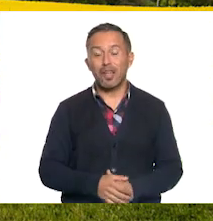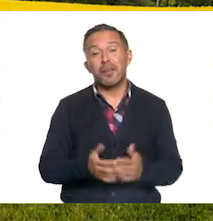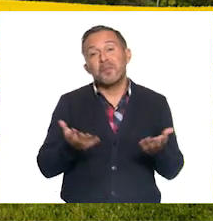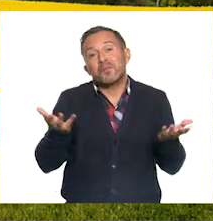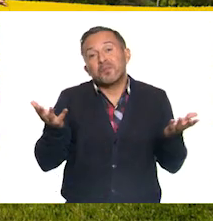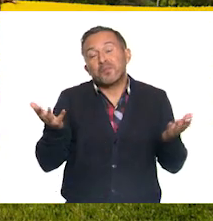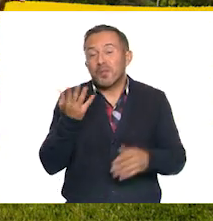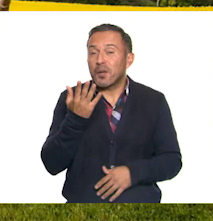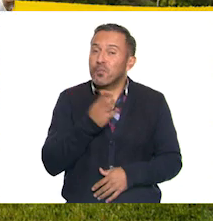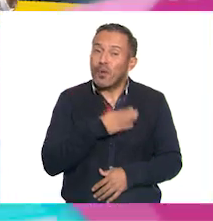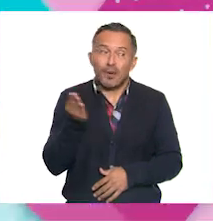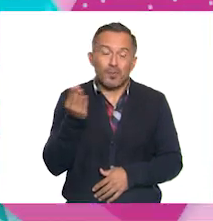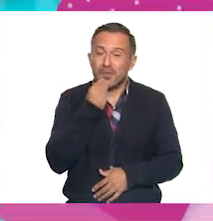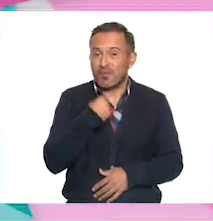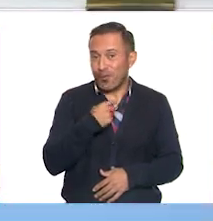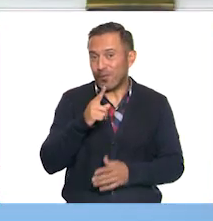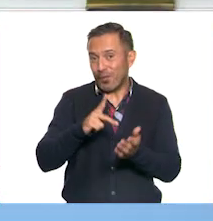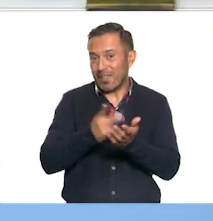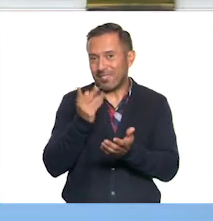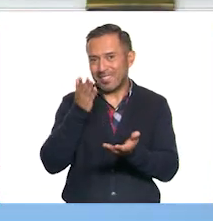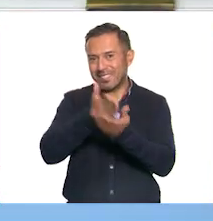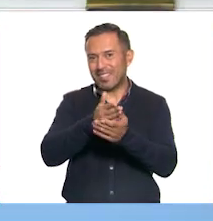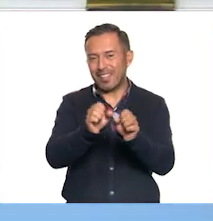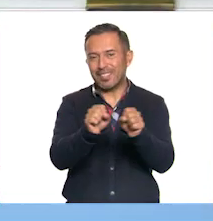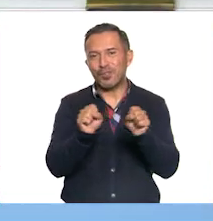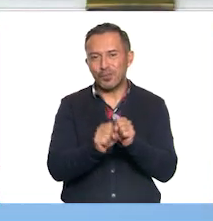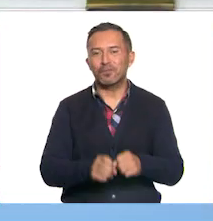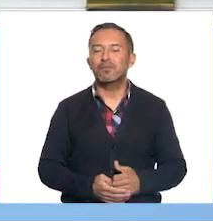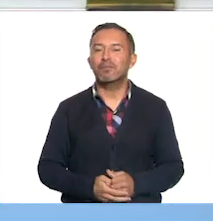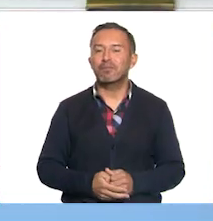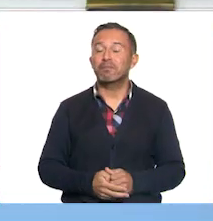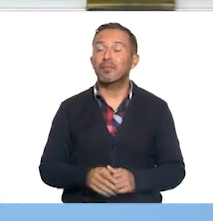Bueno, pues vámonos al salón. ¡Listo!